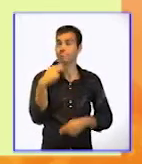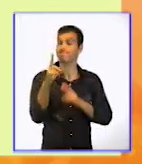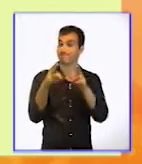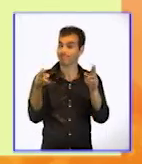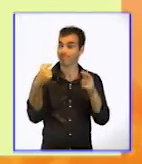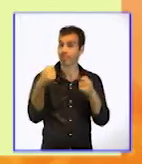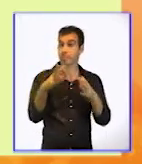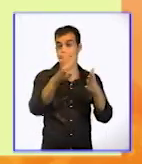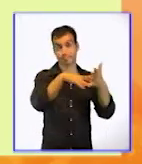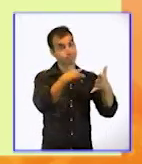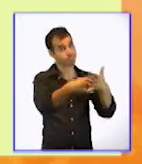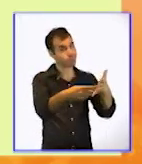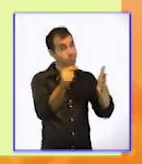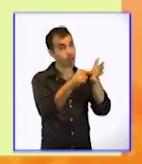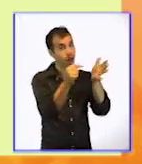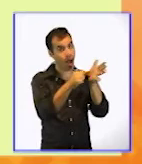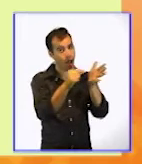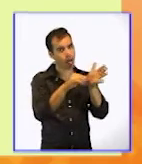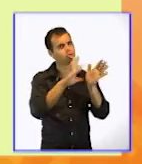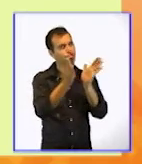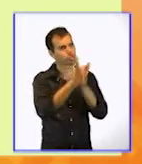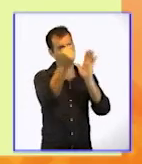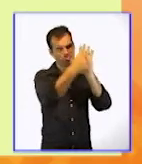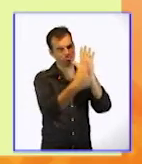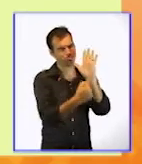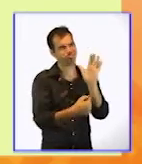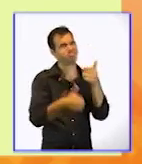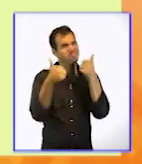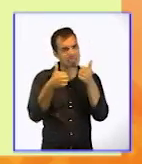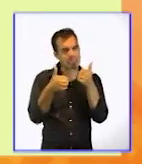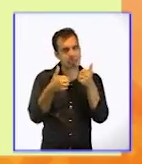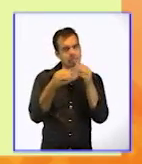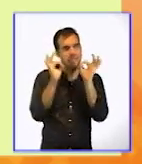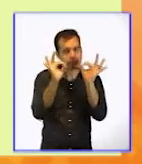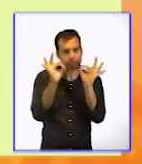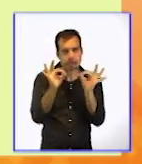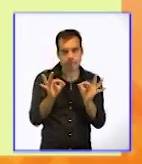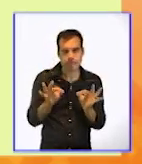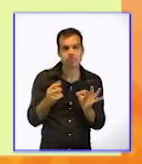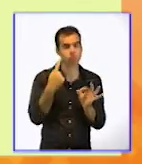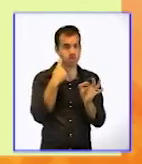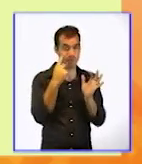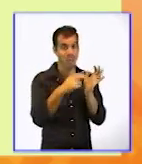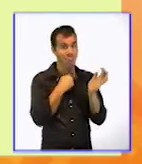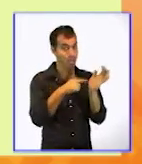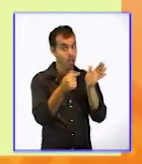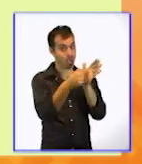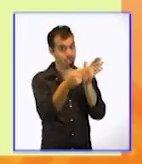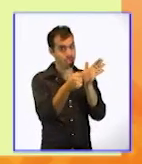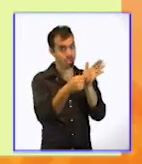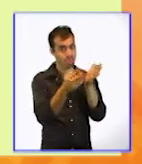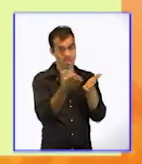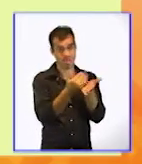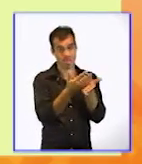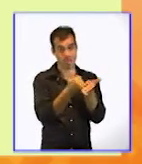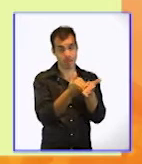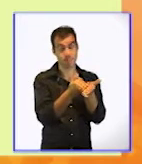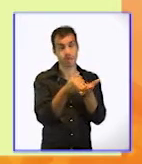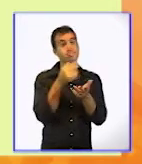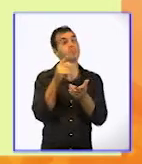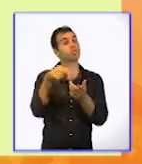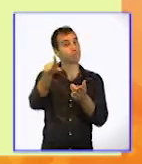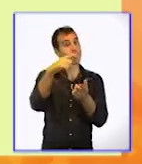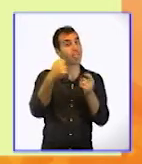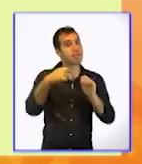las tablas, donde le van a ir dando todos estos aspectos bien detallado, donde ustedes lo van a ver con ejemplos en el libro de texto, donde se le